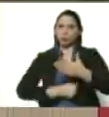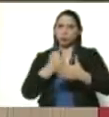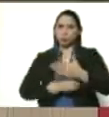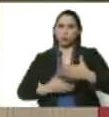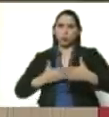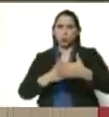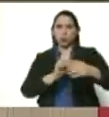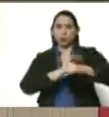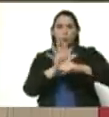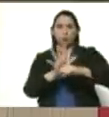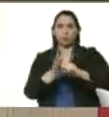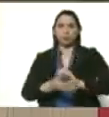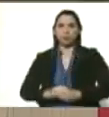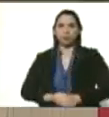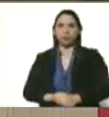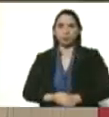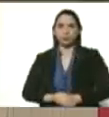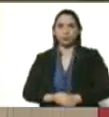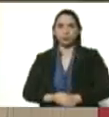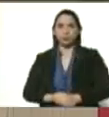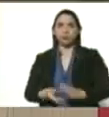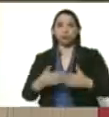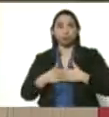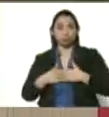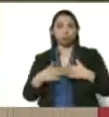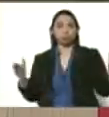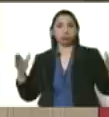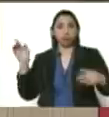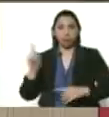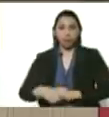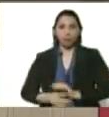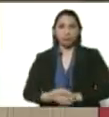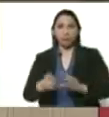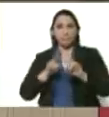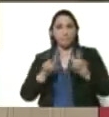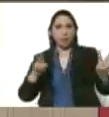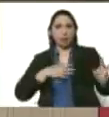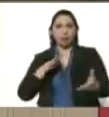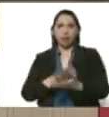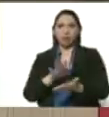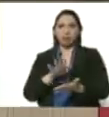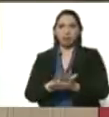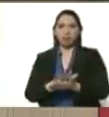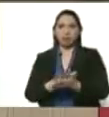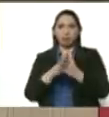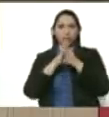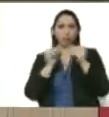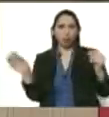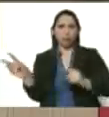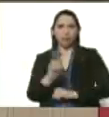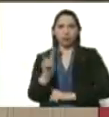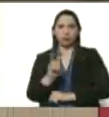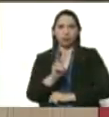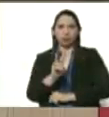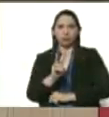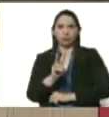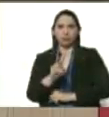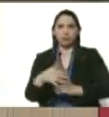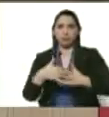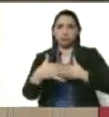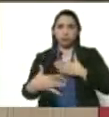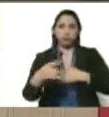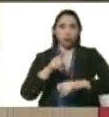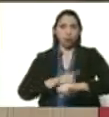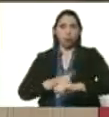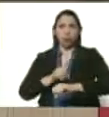el COVID-19. Y está garantizando también la paz y la tranquilidad de todos los venezolanos. En las próximas